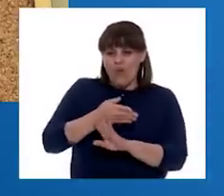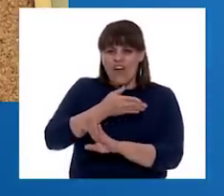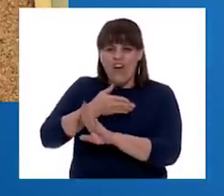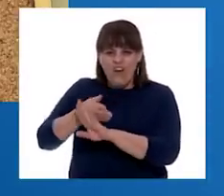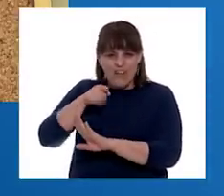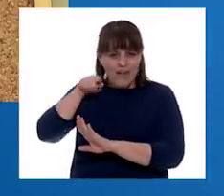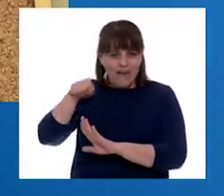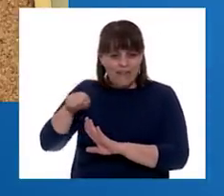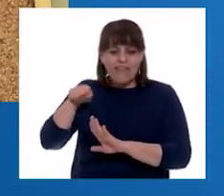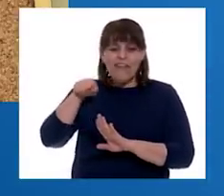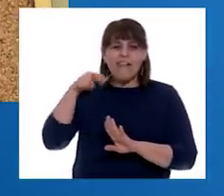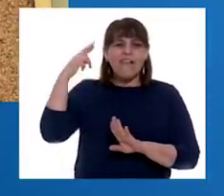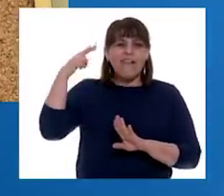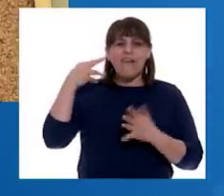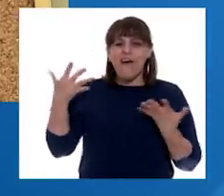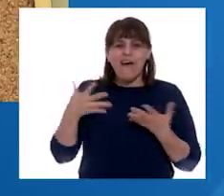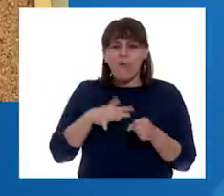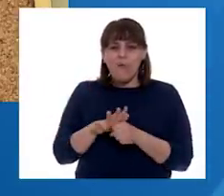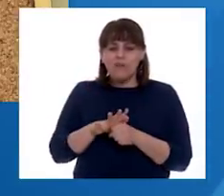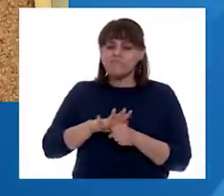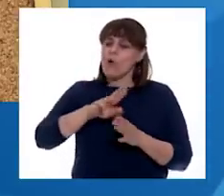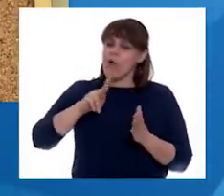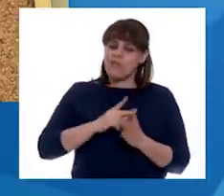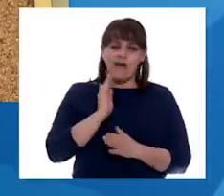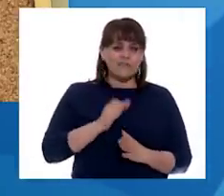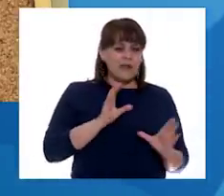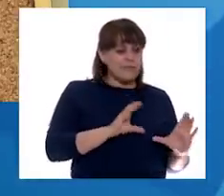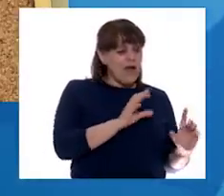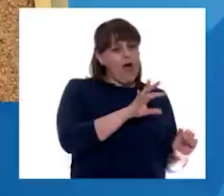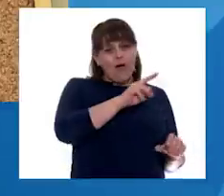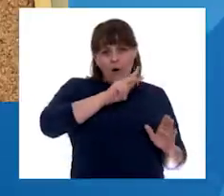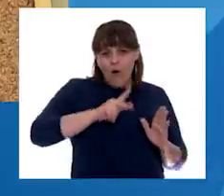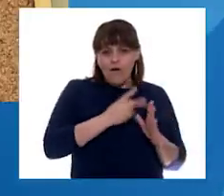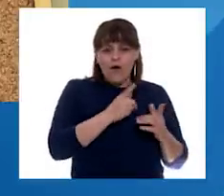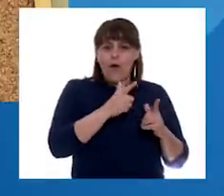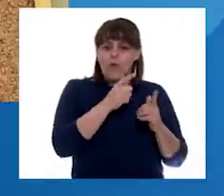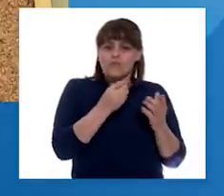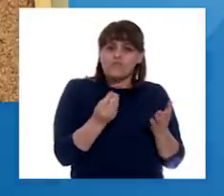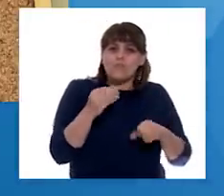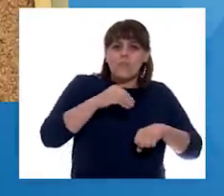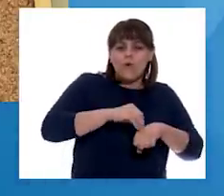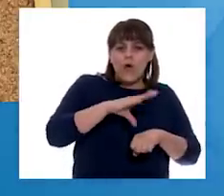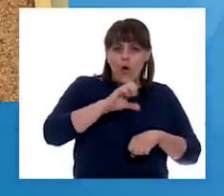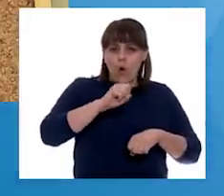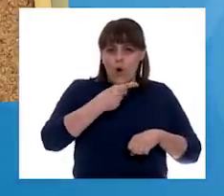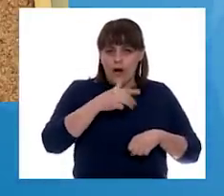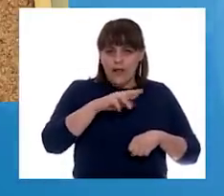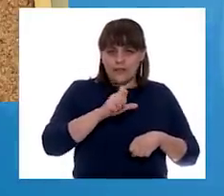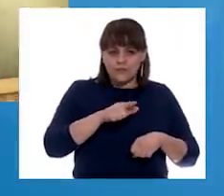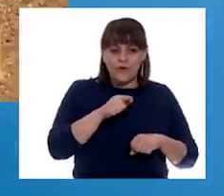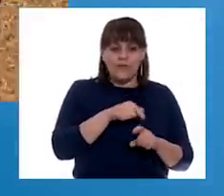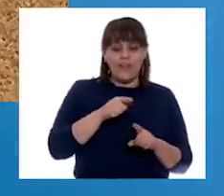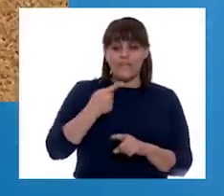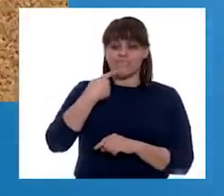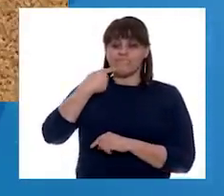que reinstalar a los diputados en el Congreso, salir del país y ser acusado de alta traición.